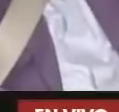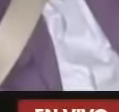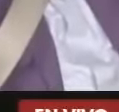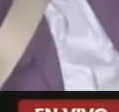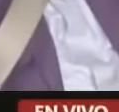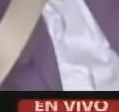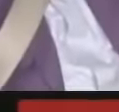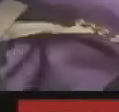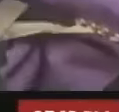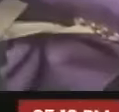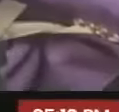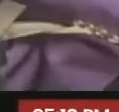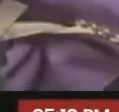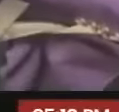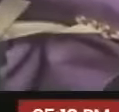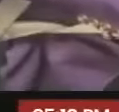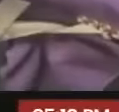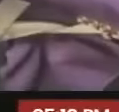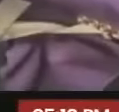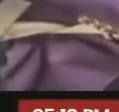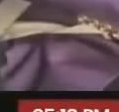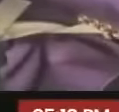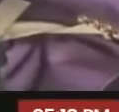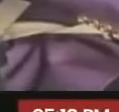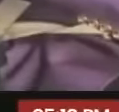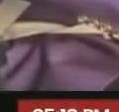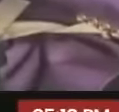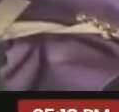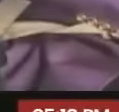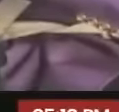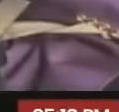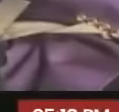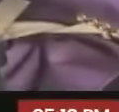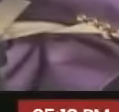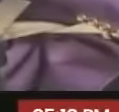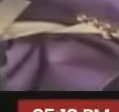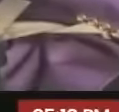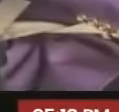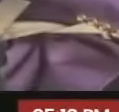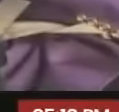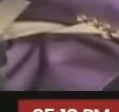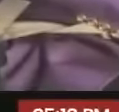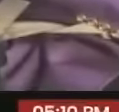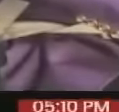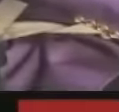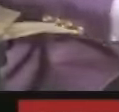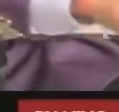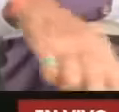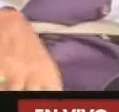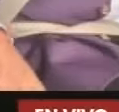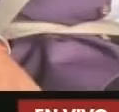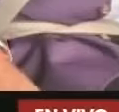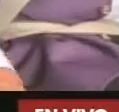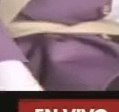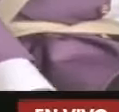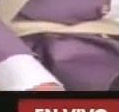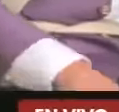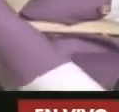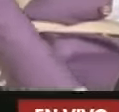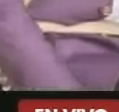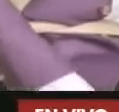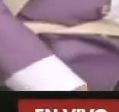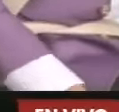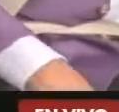decía, presidente, que inclusive internacionalmente es muy difícil hacerlo ver, porque no lo entienden. No entienden